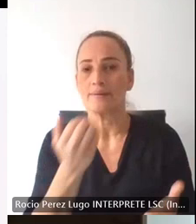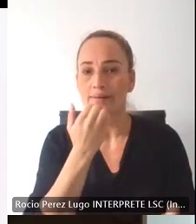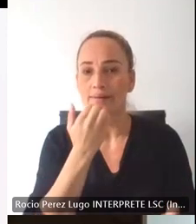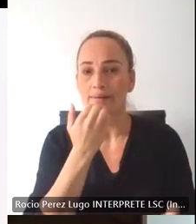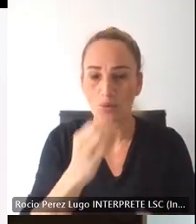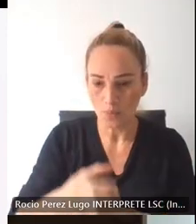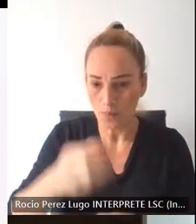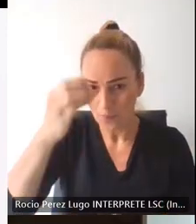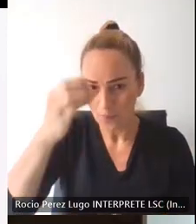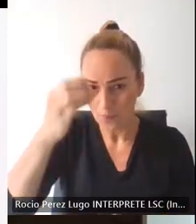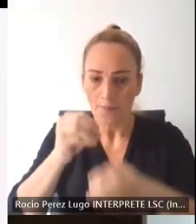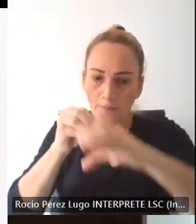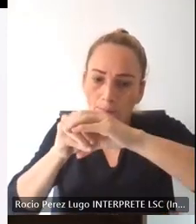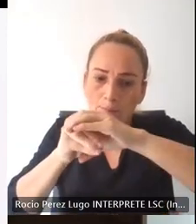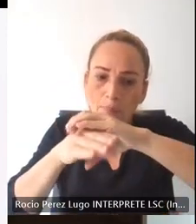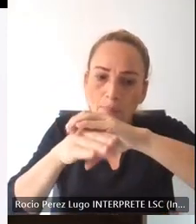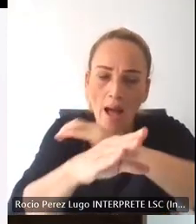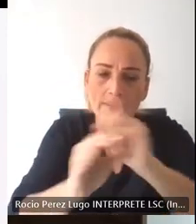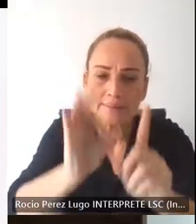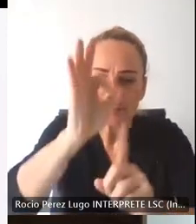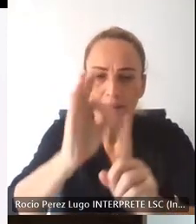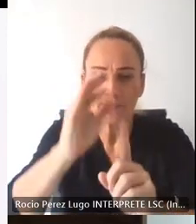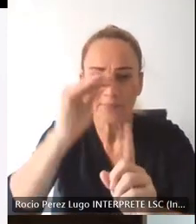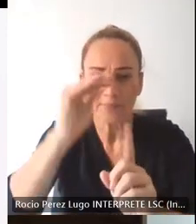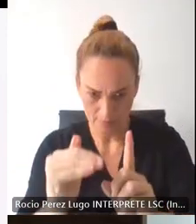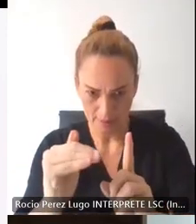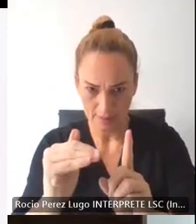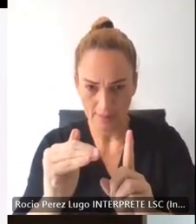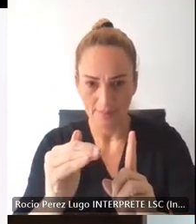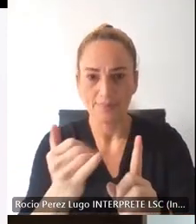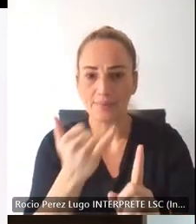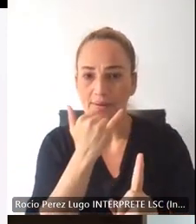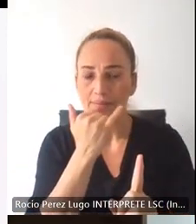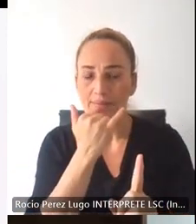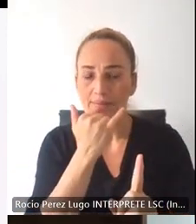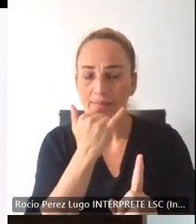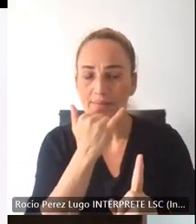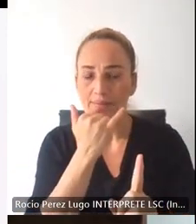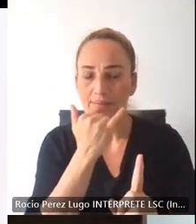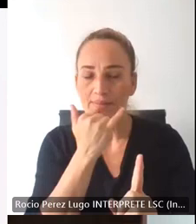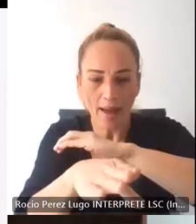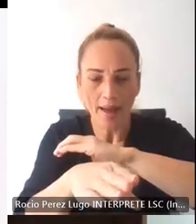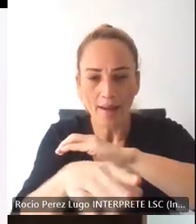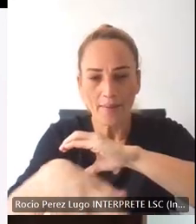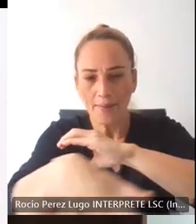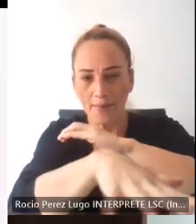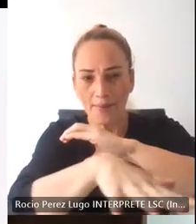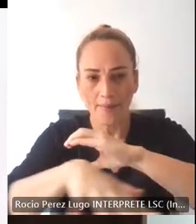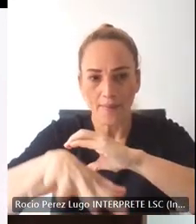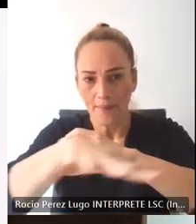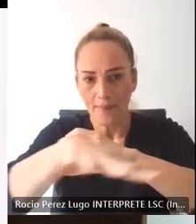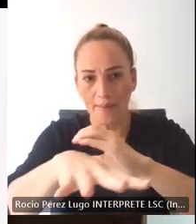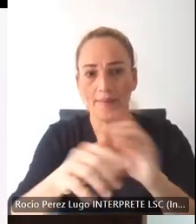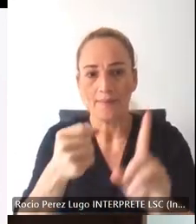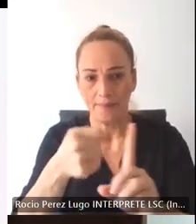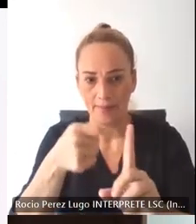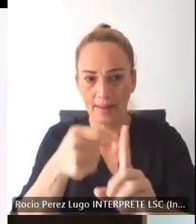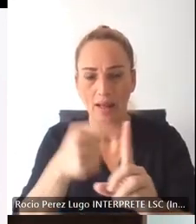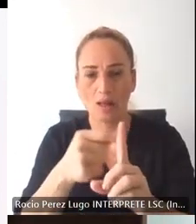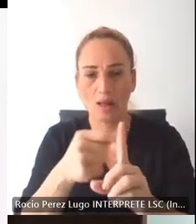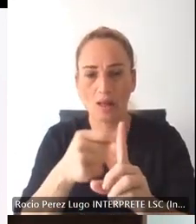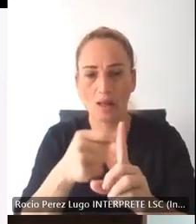producto sale, sale a baja temperatura, de tal manera que cuando se dispara, toda esta parte mecánica metálica se